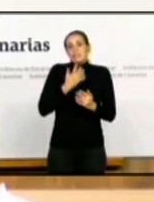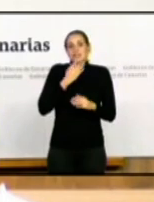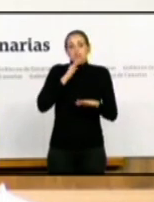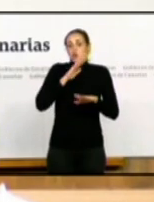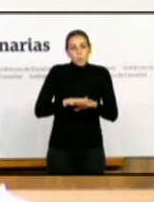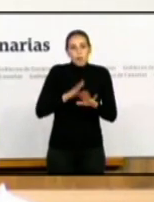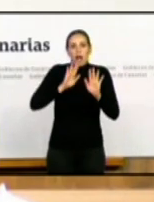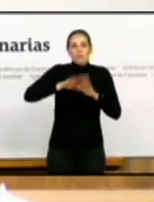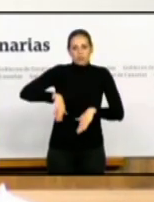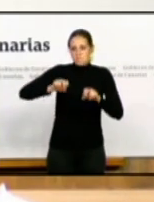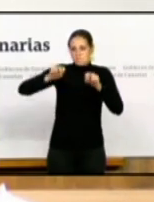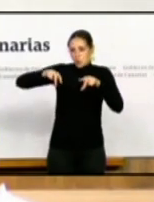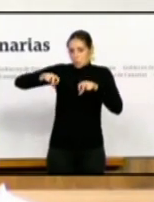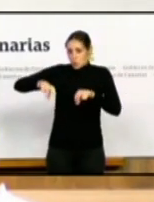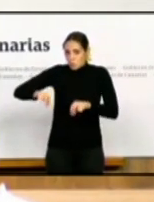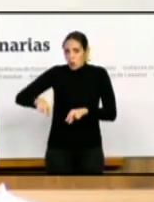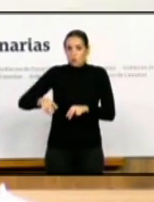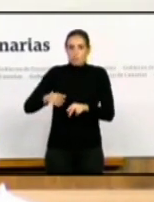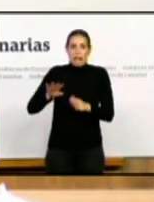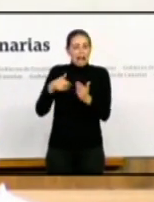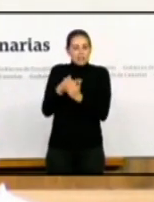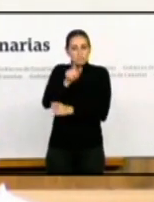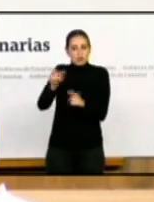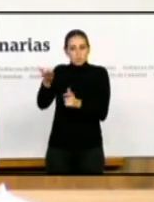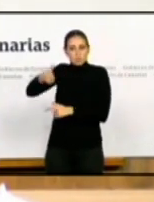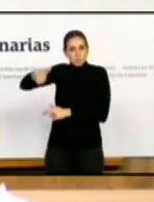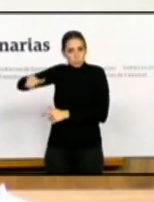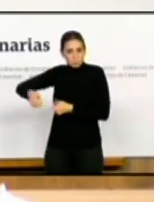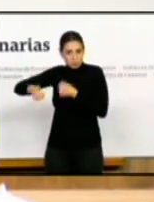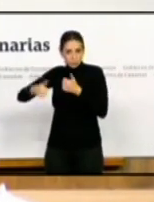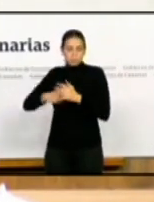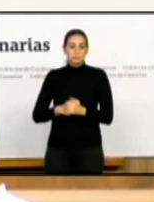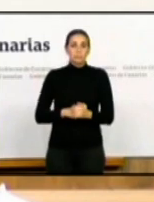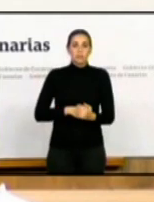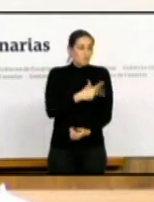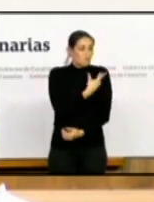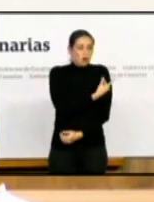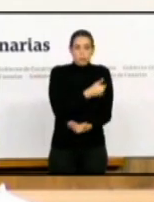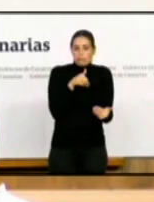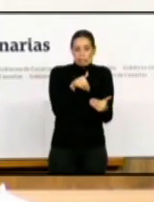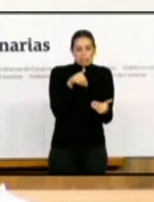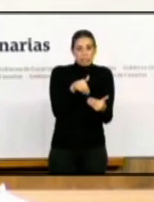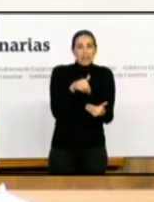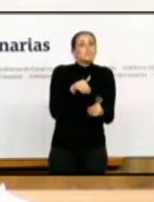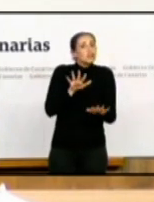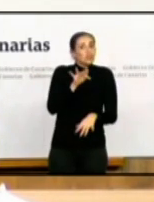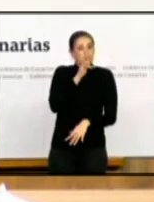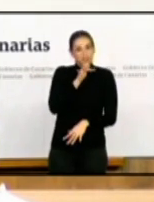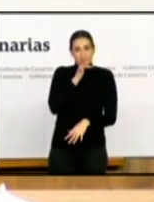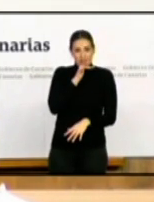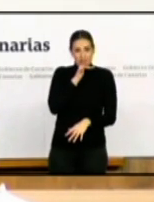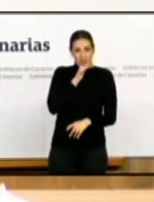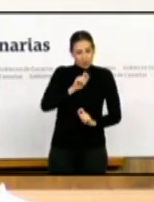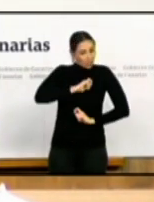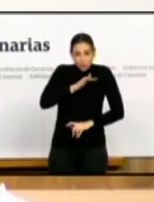peores números y más fallecimientos. La vacuna está a las puertas, pero no han entrado en nuestras casas. Y en